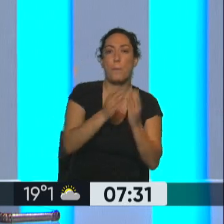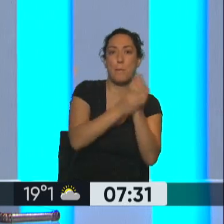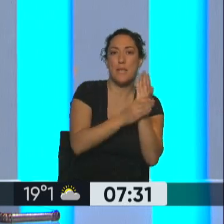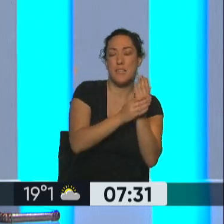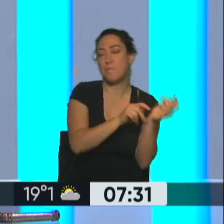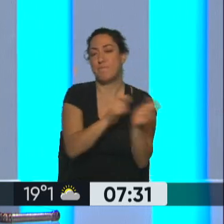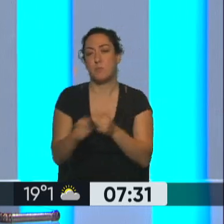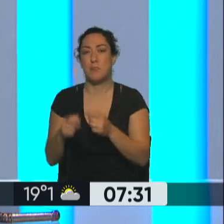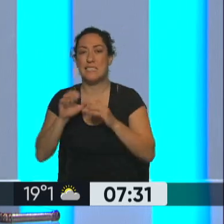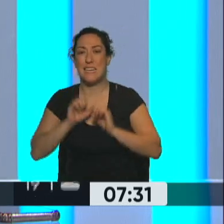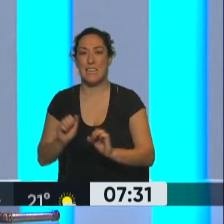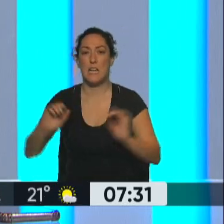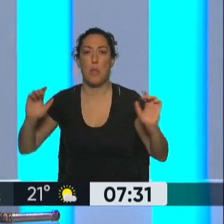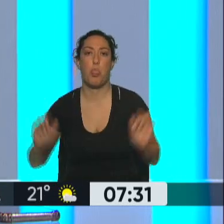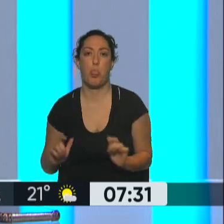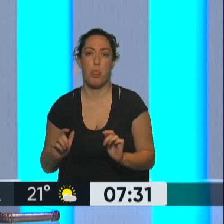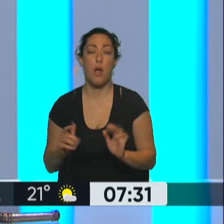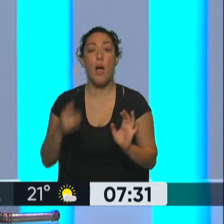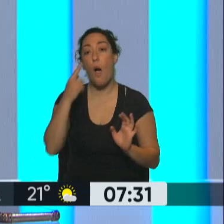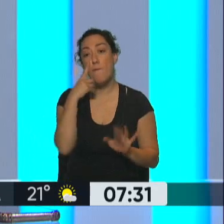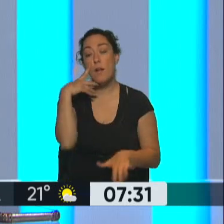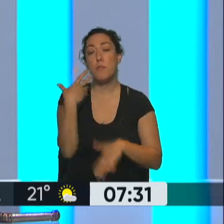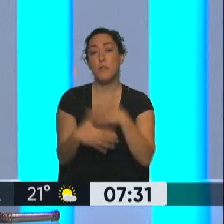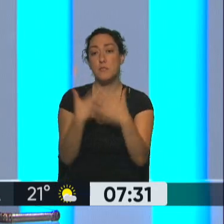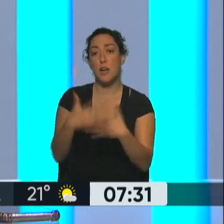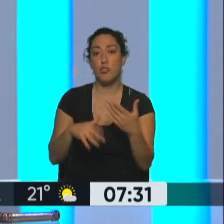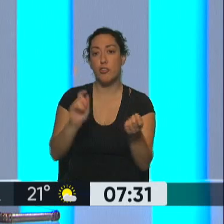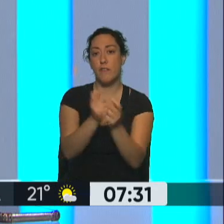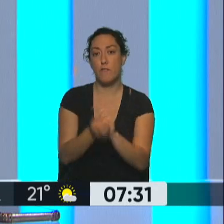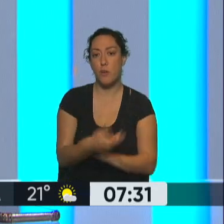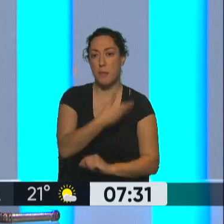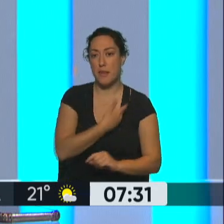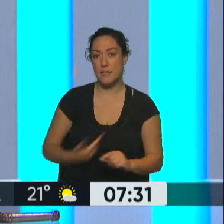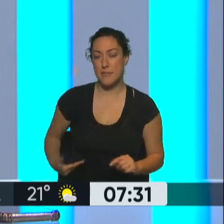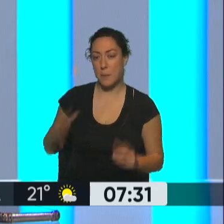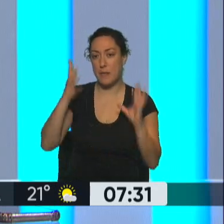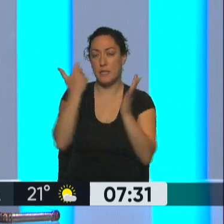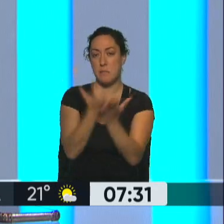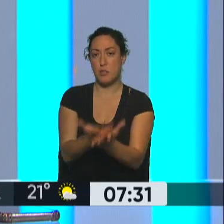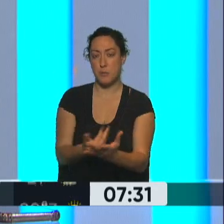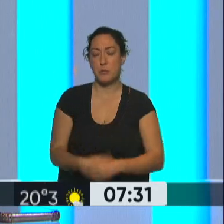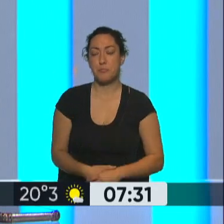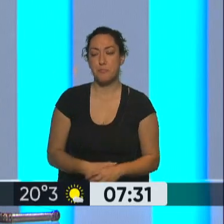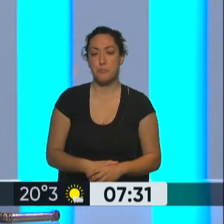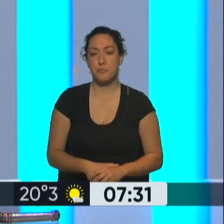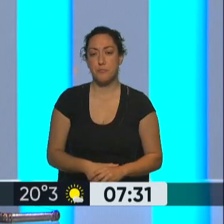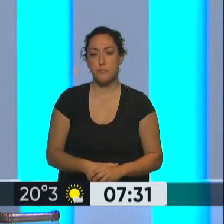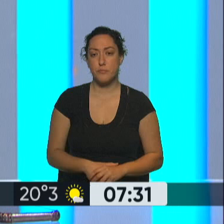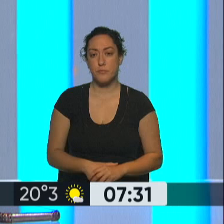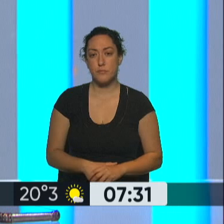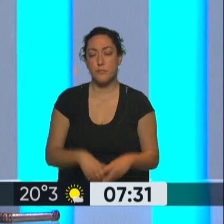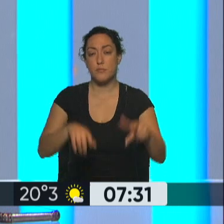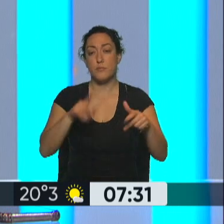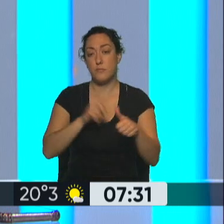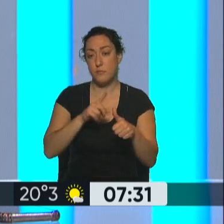qué manera empieza a llevar adelante esta reforma del Estado que está planteando Claro. Javier Milei. Por un lado van a estar las